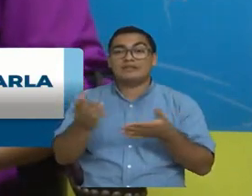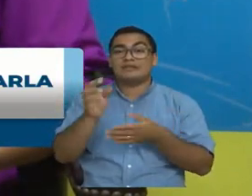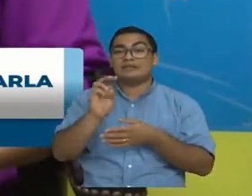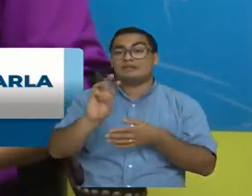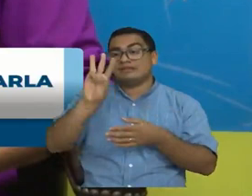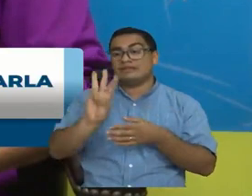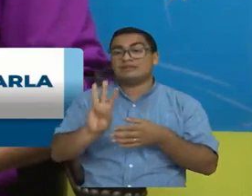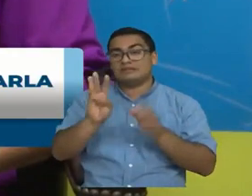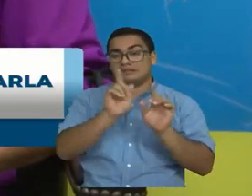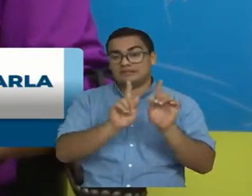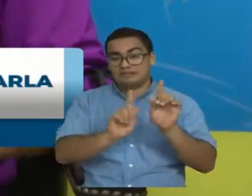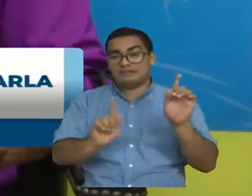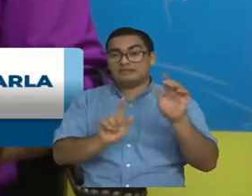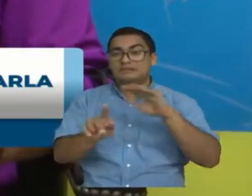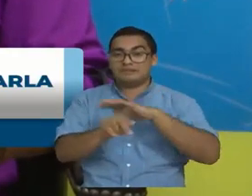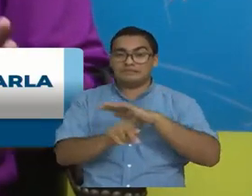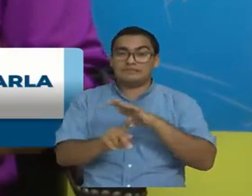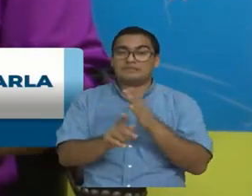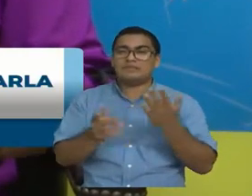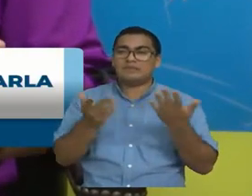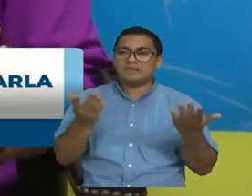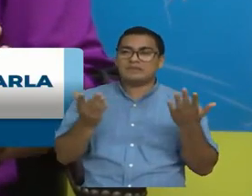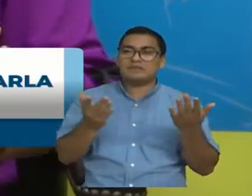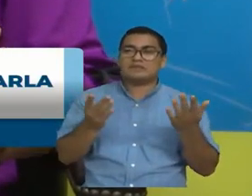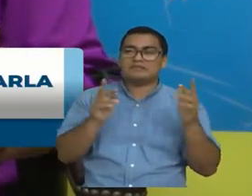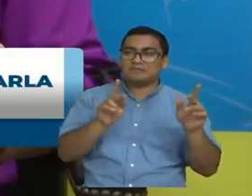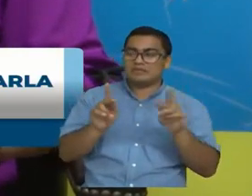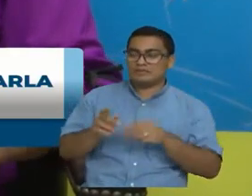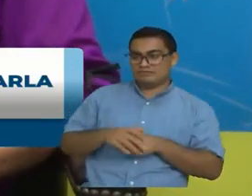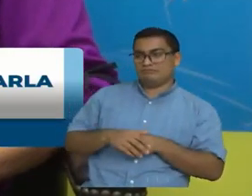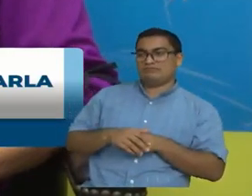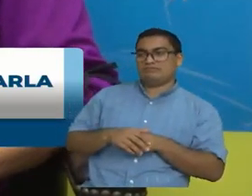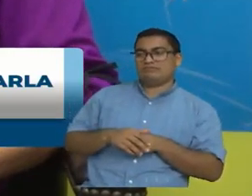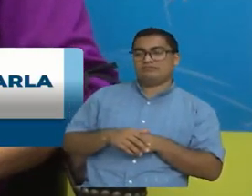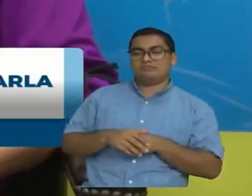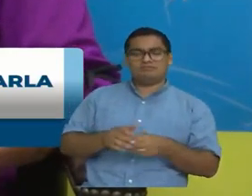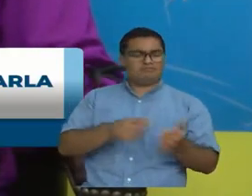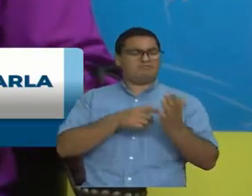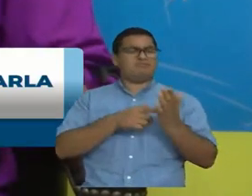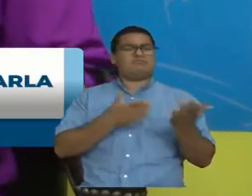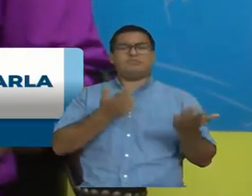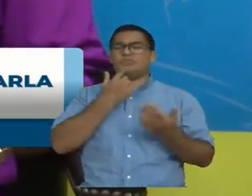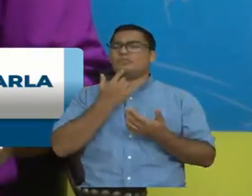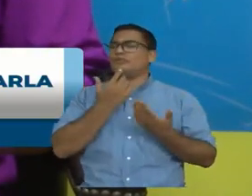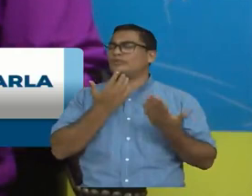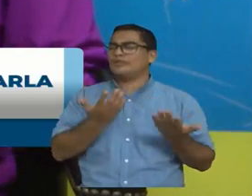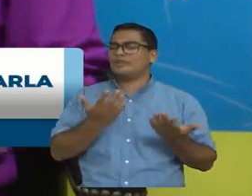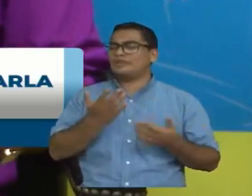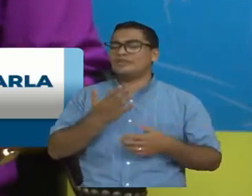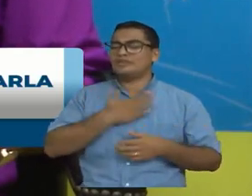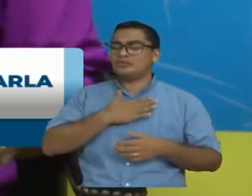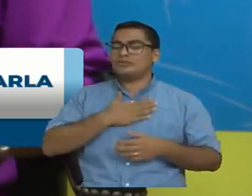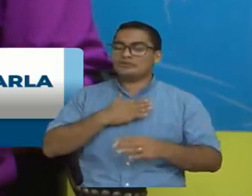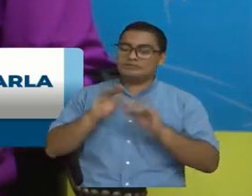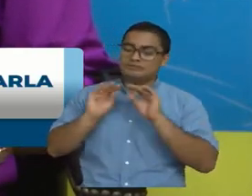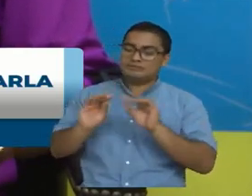de preescolar. Entonces uno como que ya va parando las orejas, dice uno, ¿y por qué mi niño, si yo le enseño y va a la